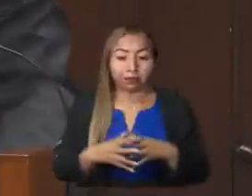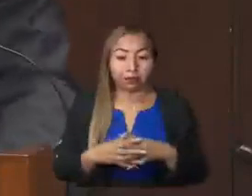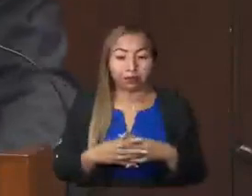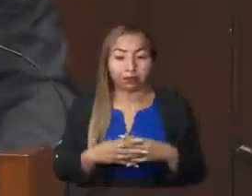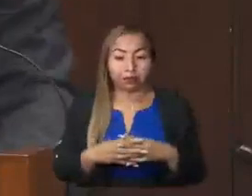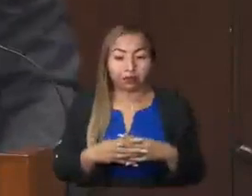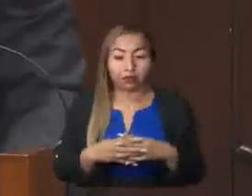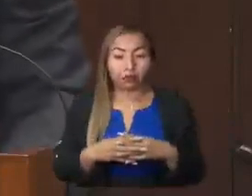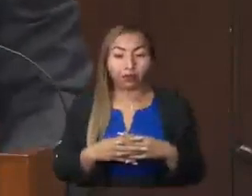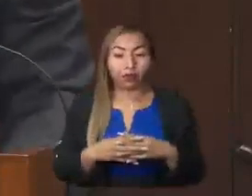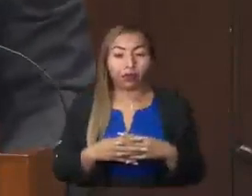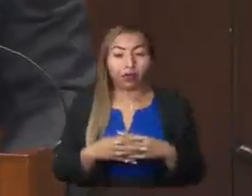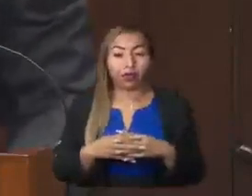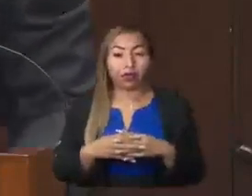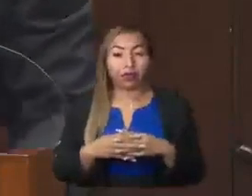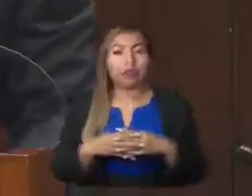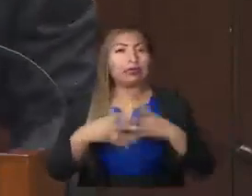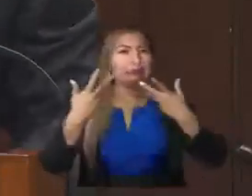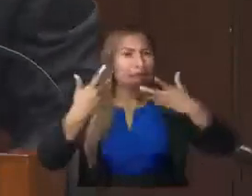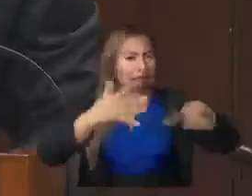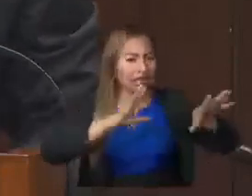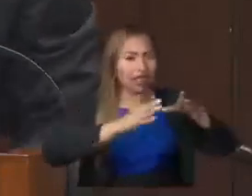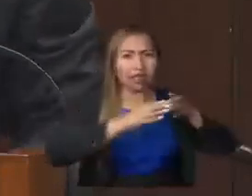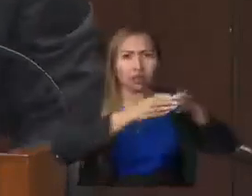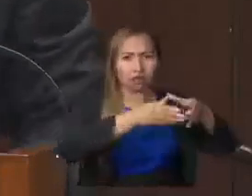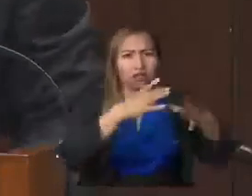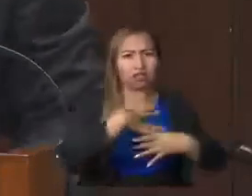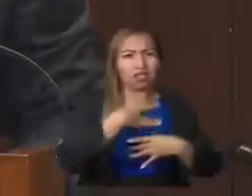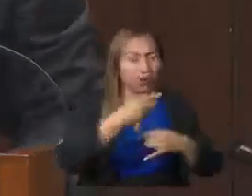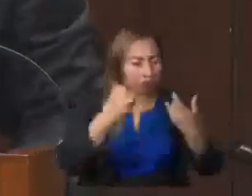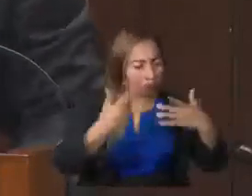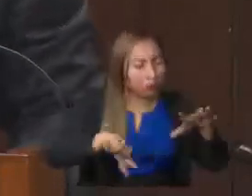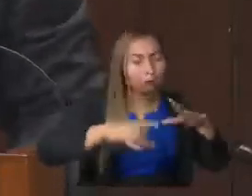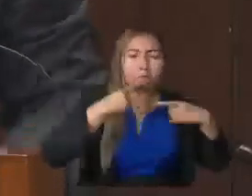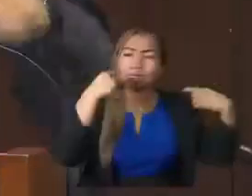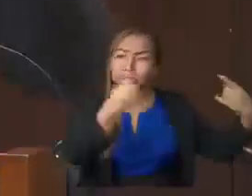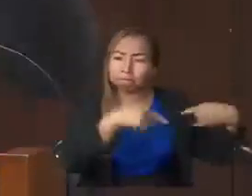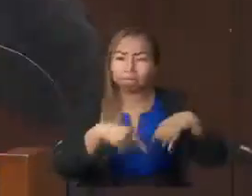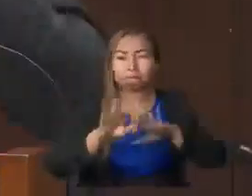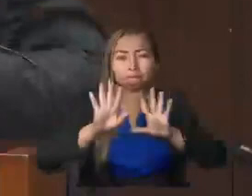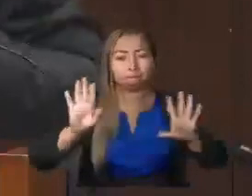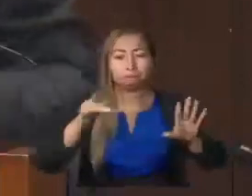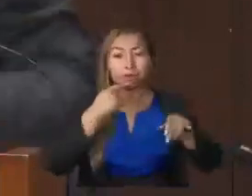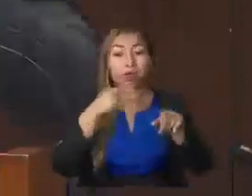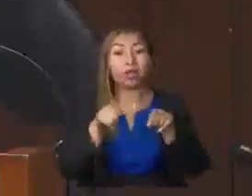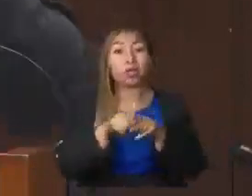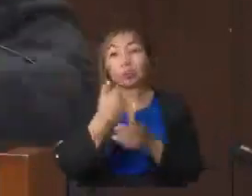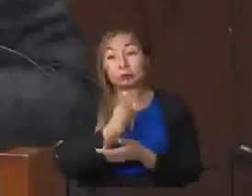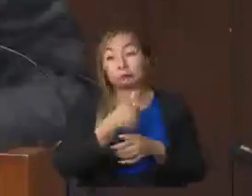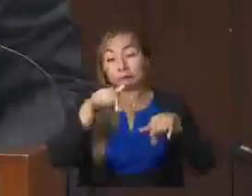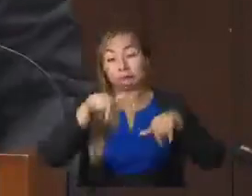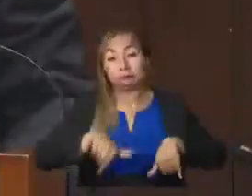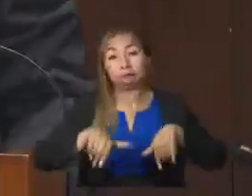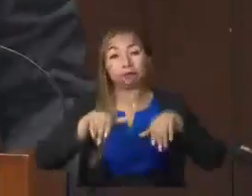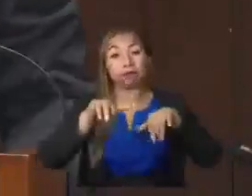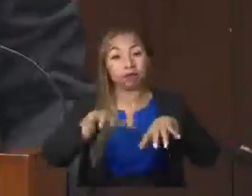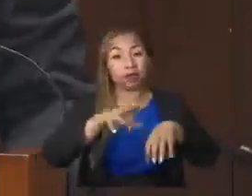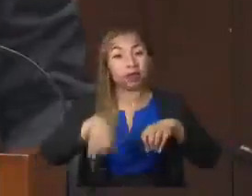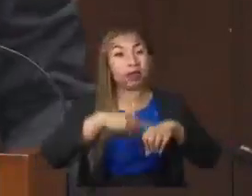que está avanzada en Comisión de Salud con Daniel Ramos. Y aquí vamos a establecer en consenso